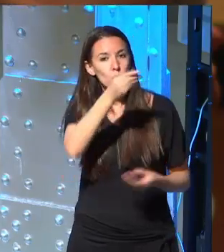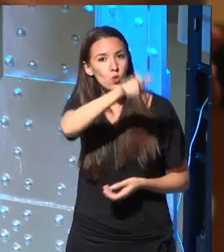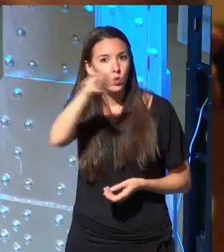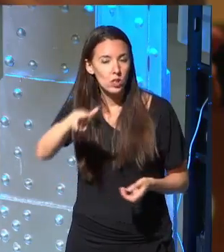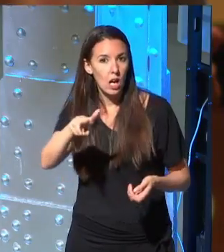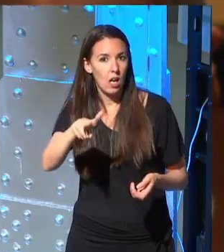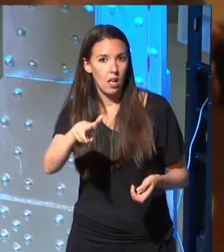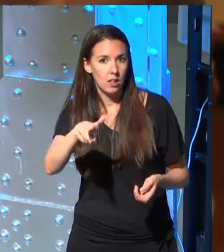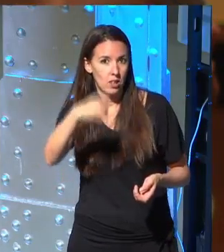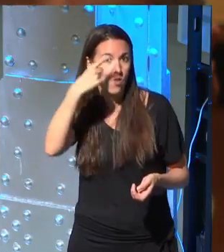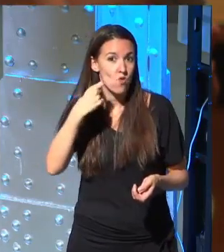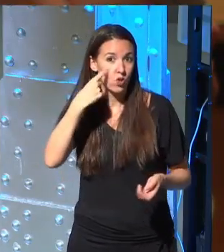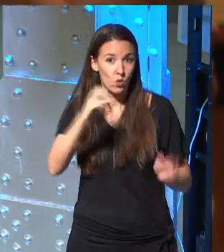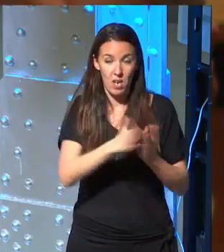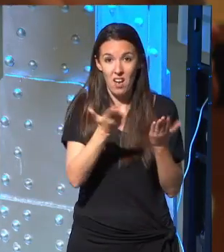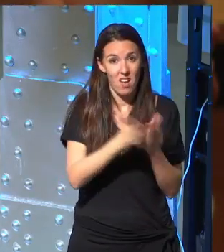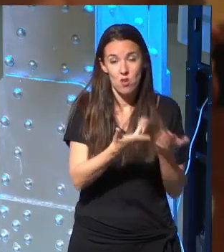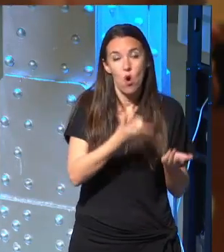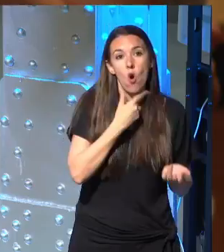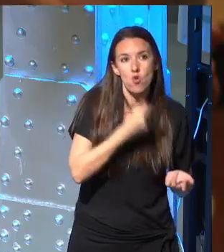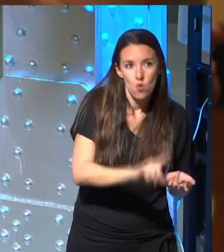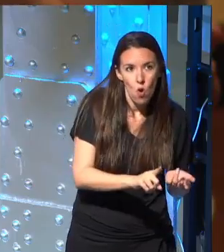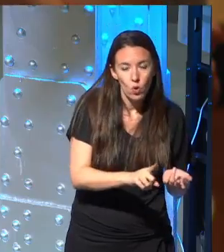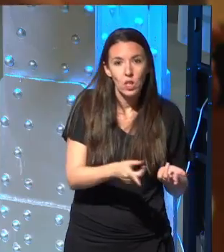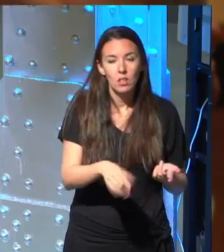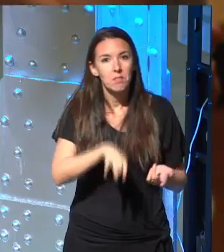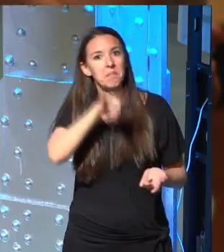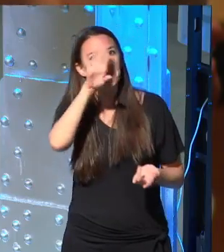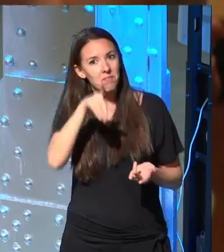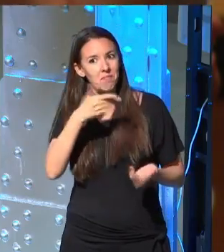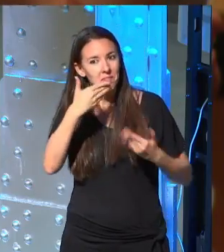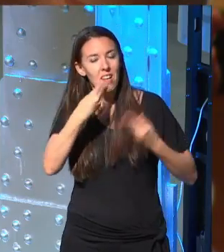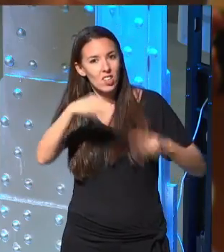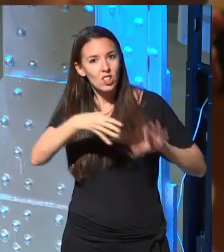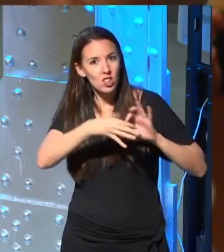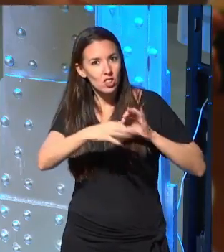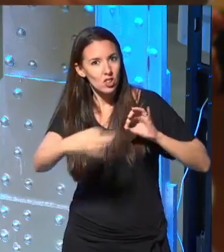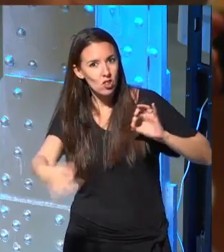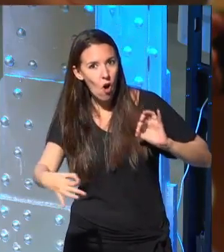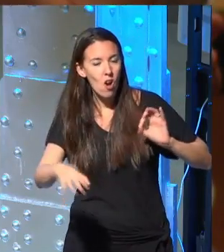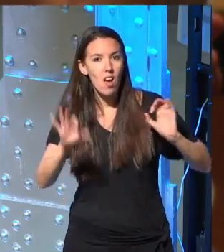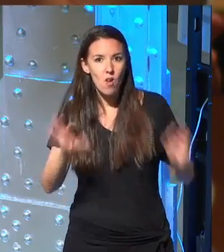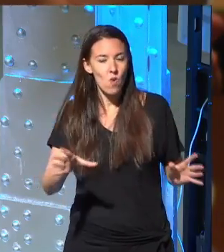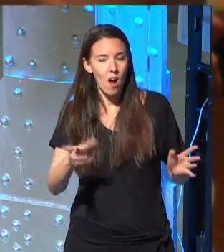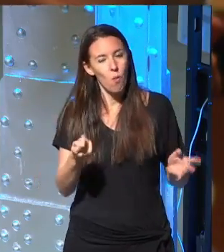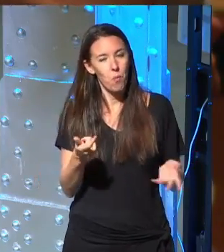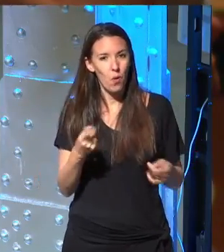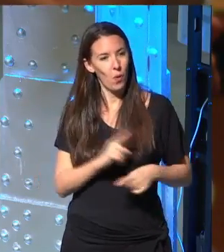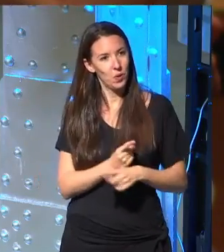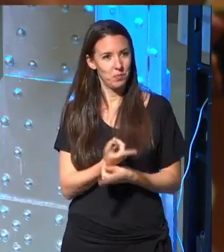la que no tiene por costumbre leer libros, no, o sea, no les gusta. Y de repente con tu hilo, pues como que se les